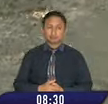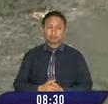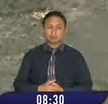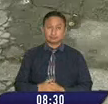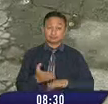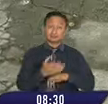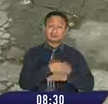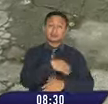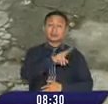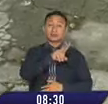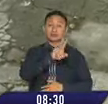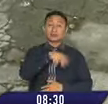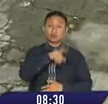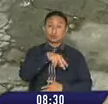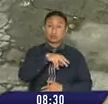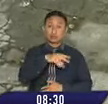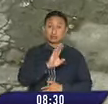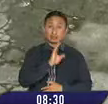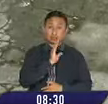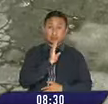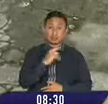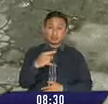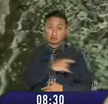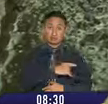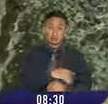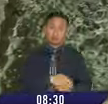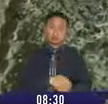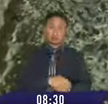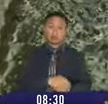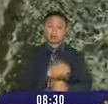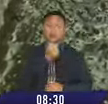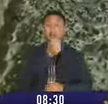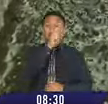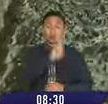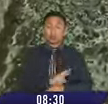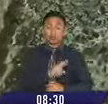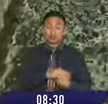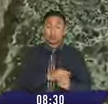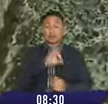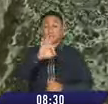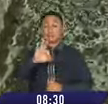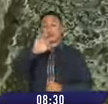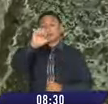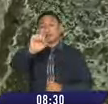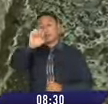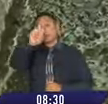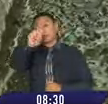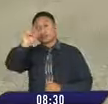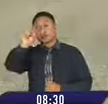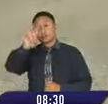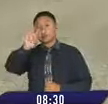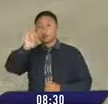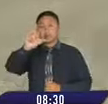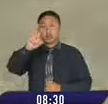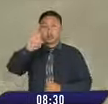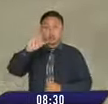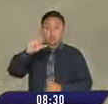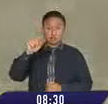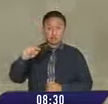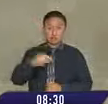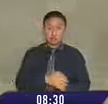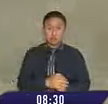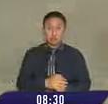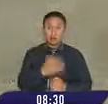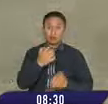meses se desperdicia el líquido vital en el sector de la Ferroviaria Baja al sur de Quito. Los vecinos, preocupados al ser un problema